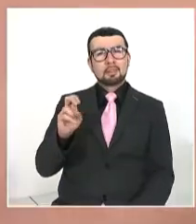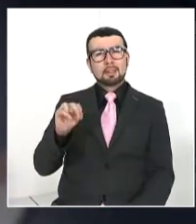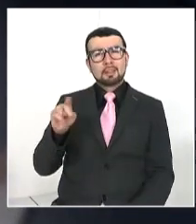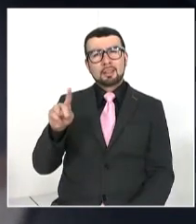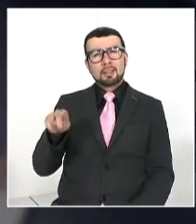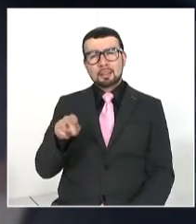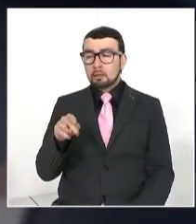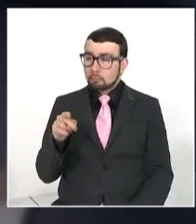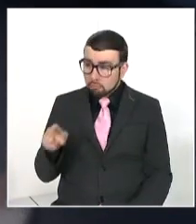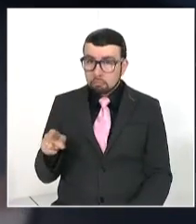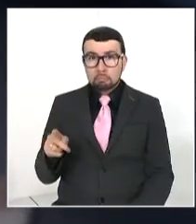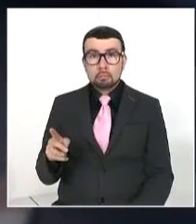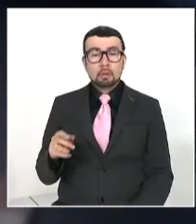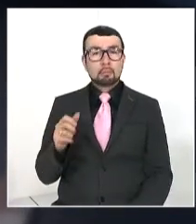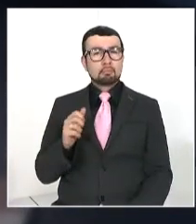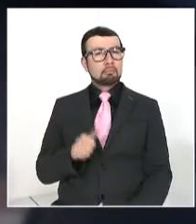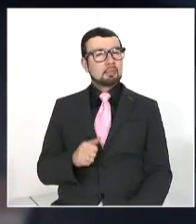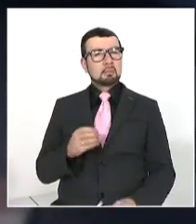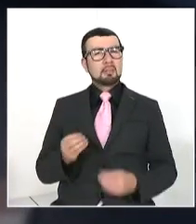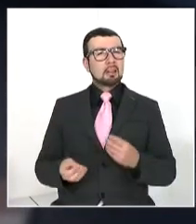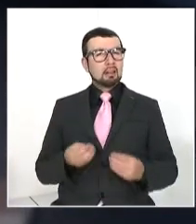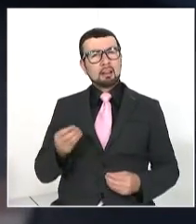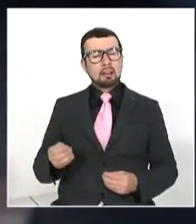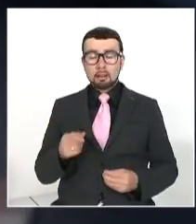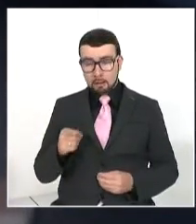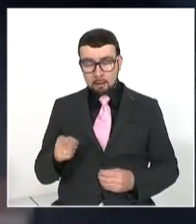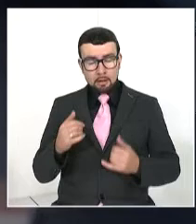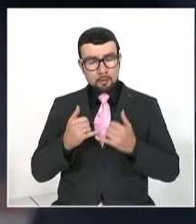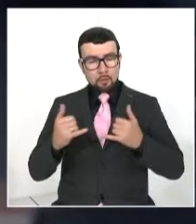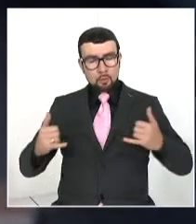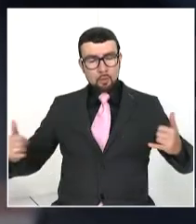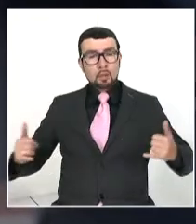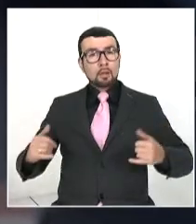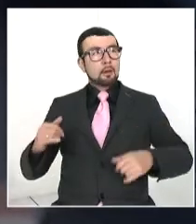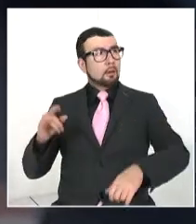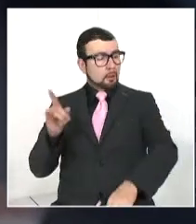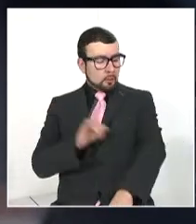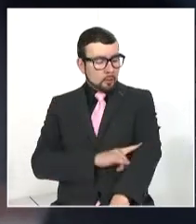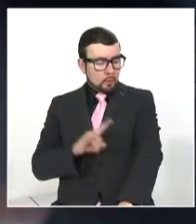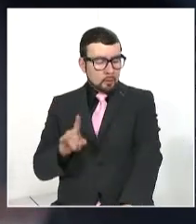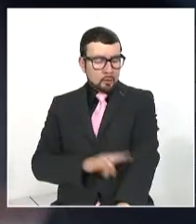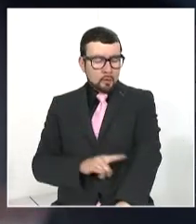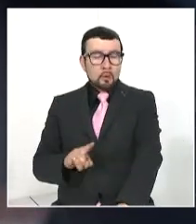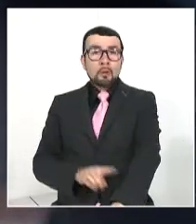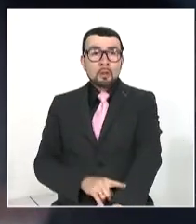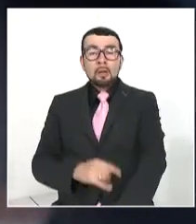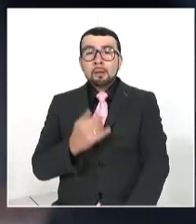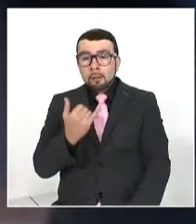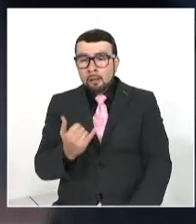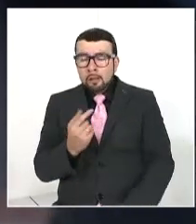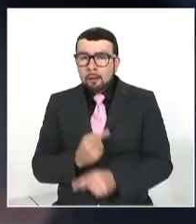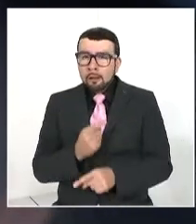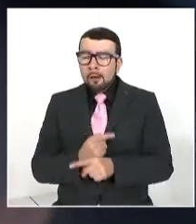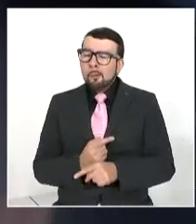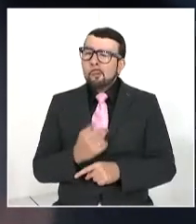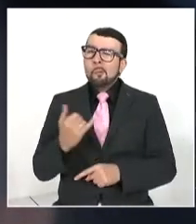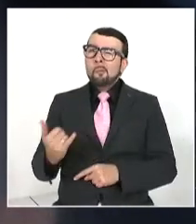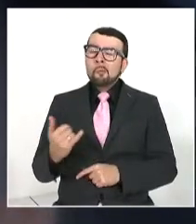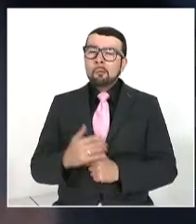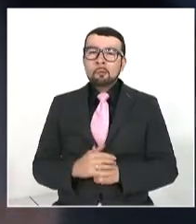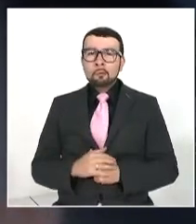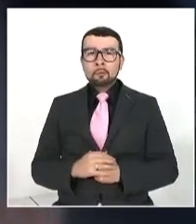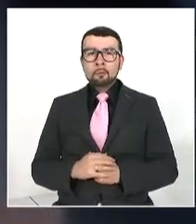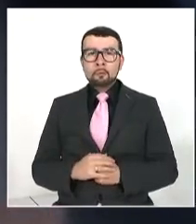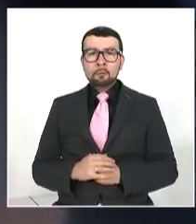lo que hacemos es por medio de estas corrientes, si nos damos cuenta, en esta zona,